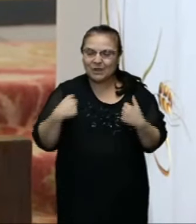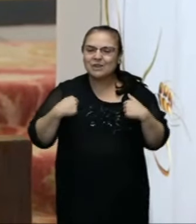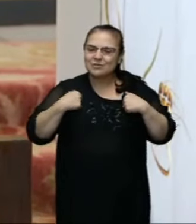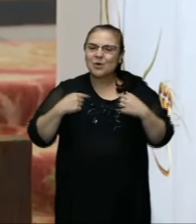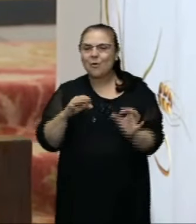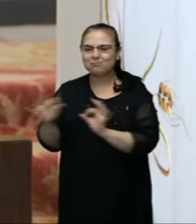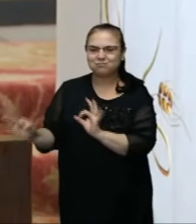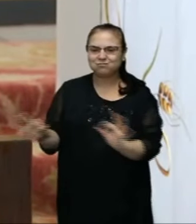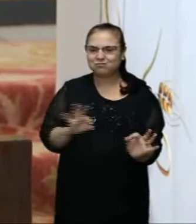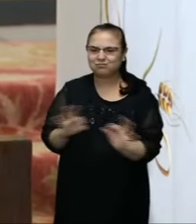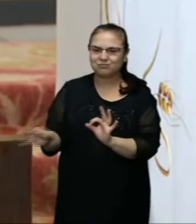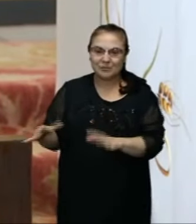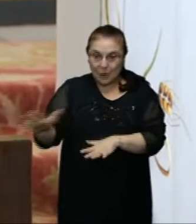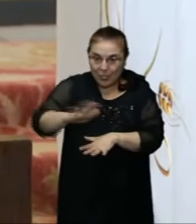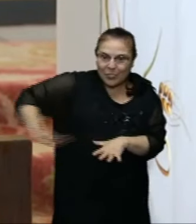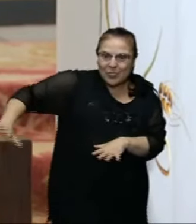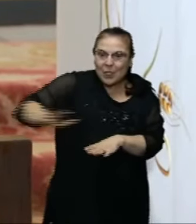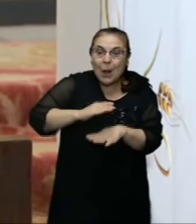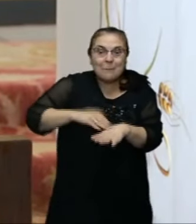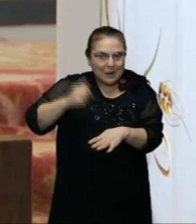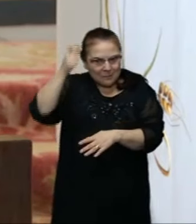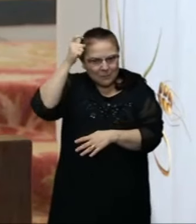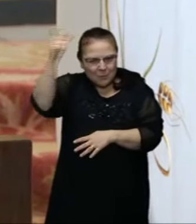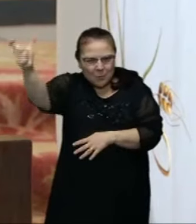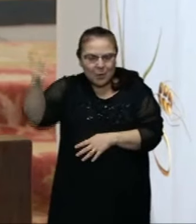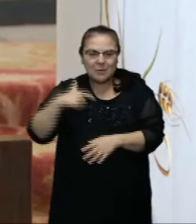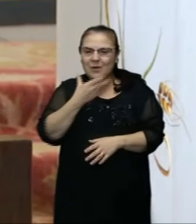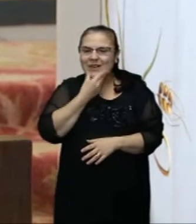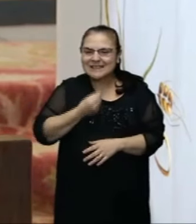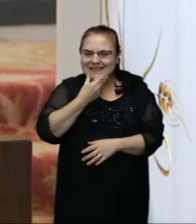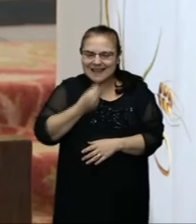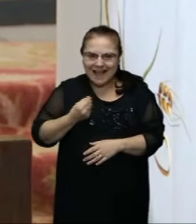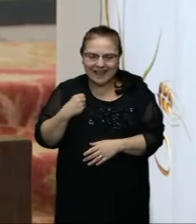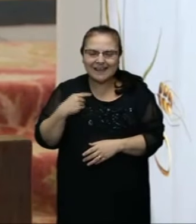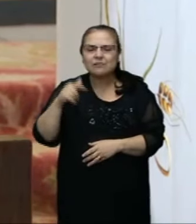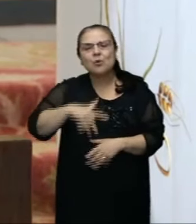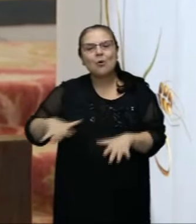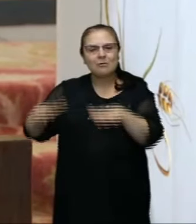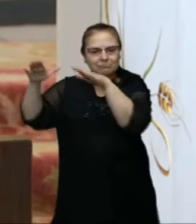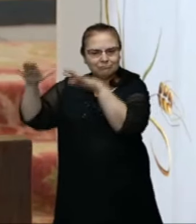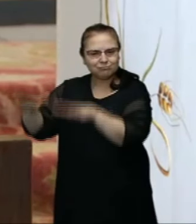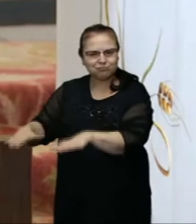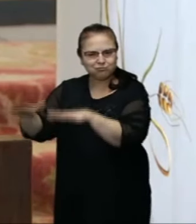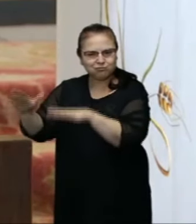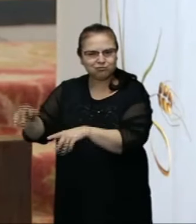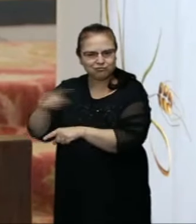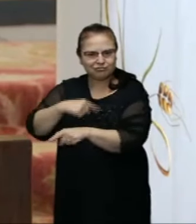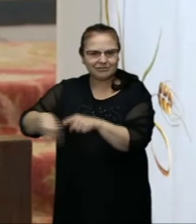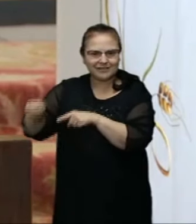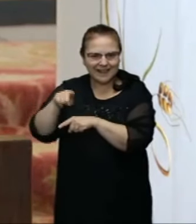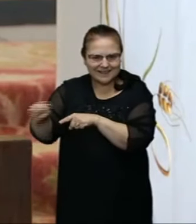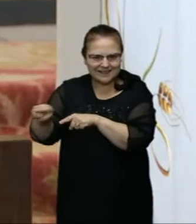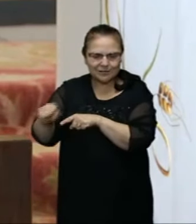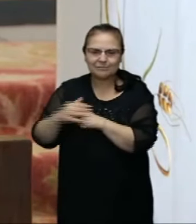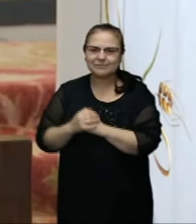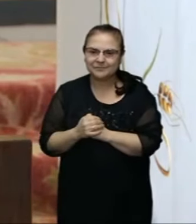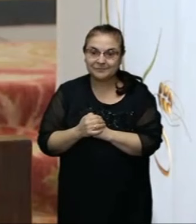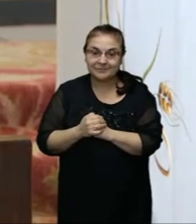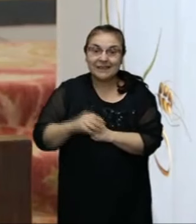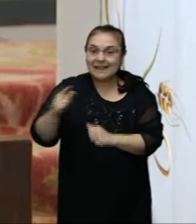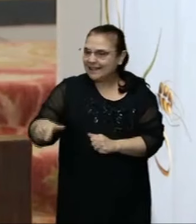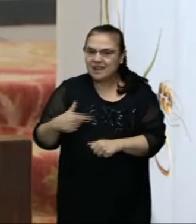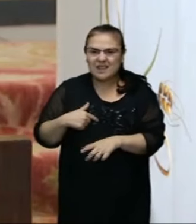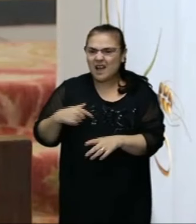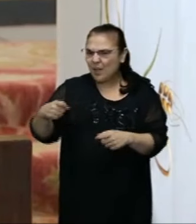Dispondré un lugar para mi pueblo Israel y lo plantaré para que resida en él sin que lo inquieten ni